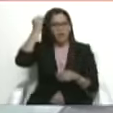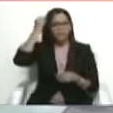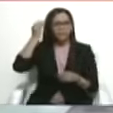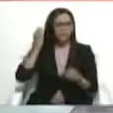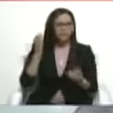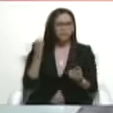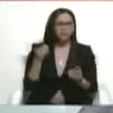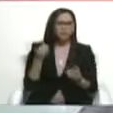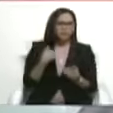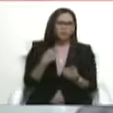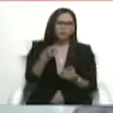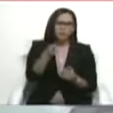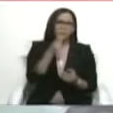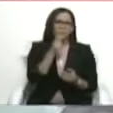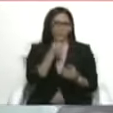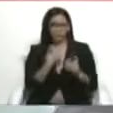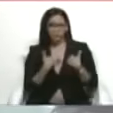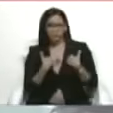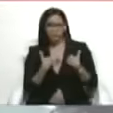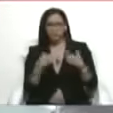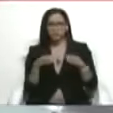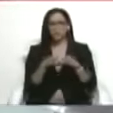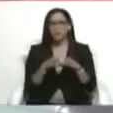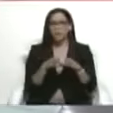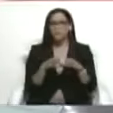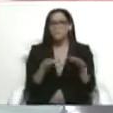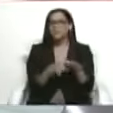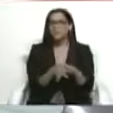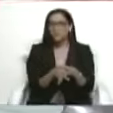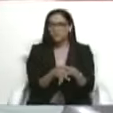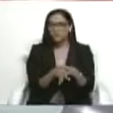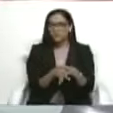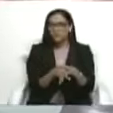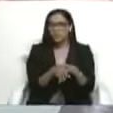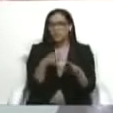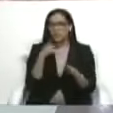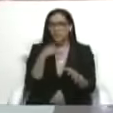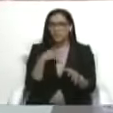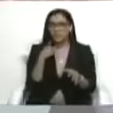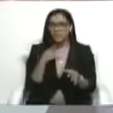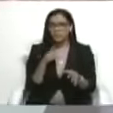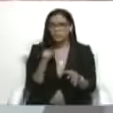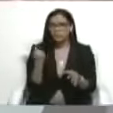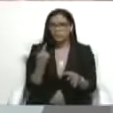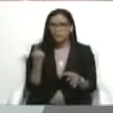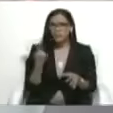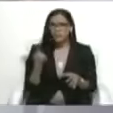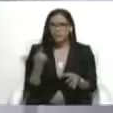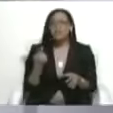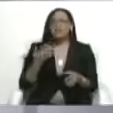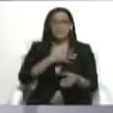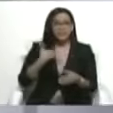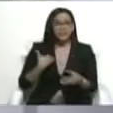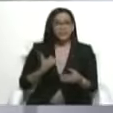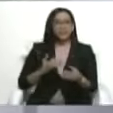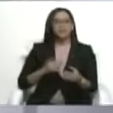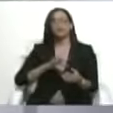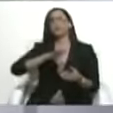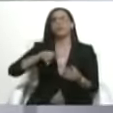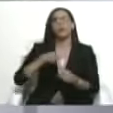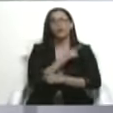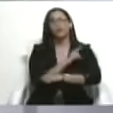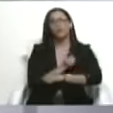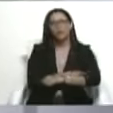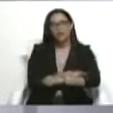Boris, cuando tú me preguntas sobre ese sector minoritario, es que políticamente no solamente quieren asaltar el poder